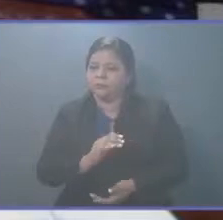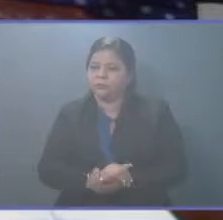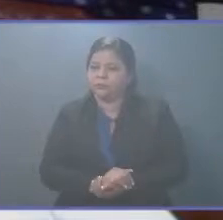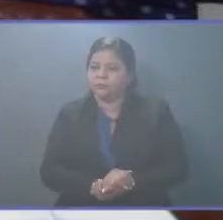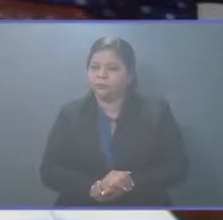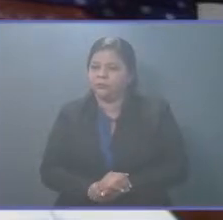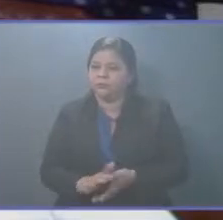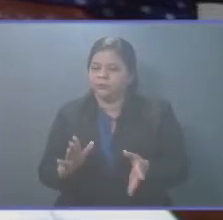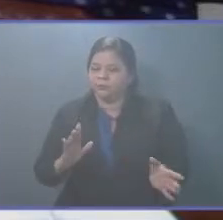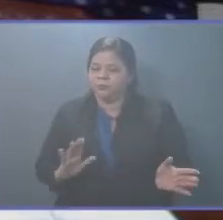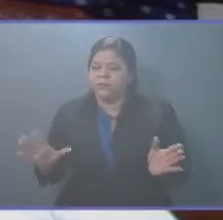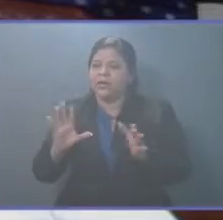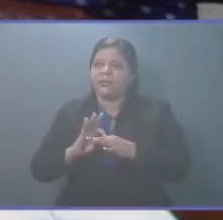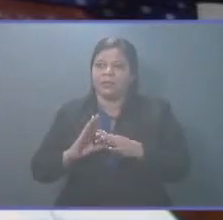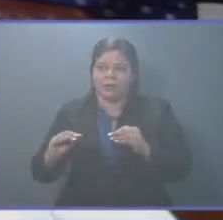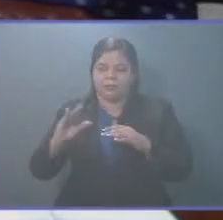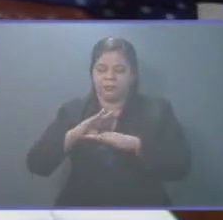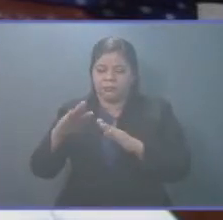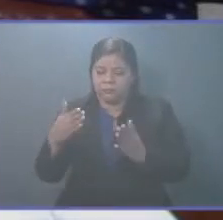forma